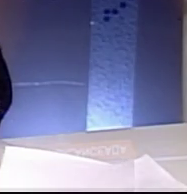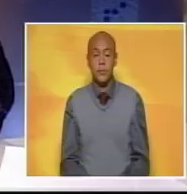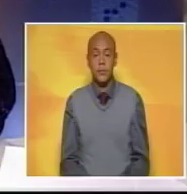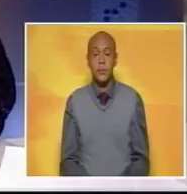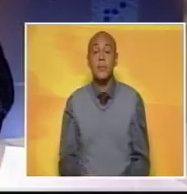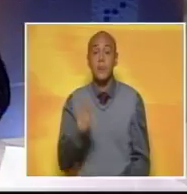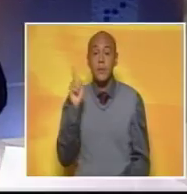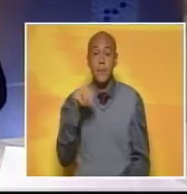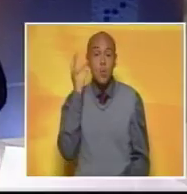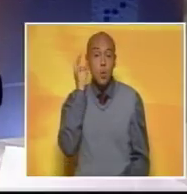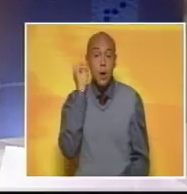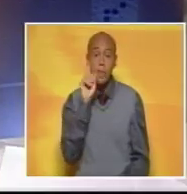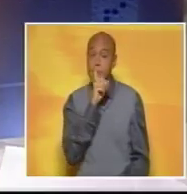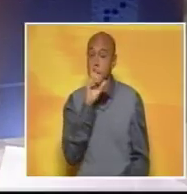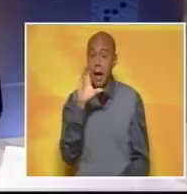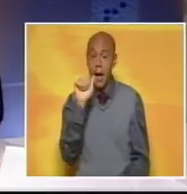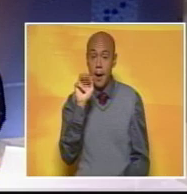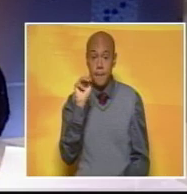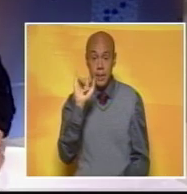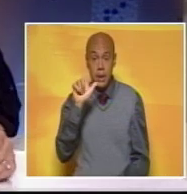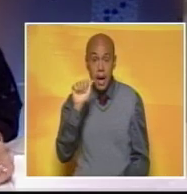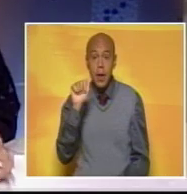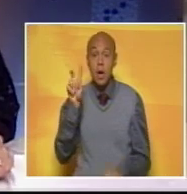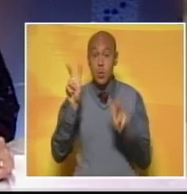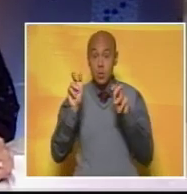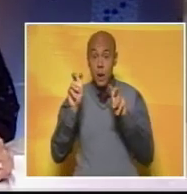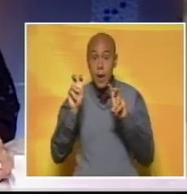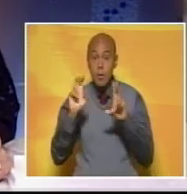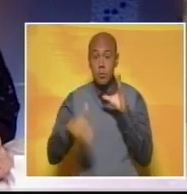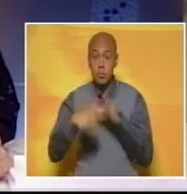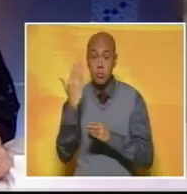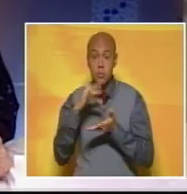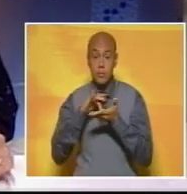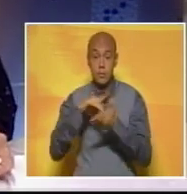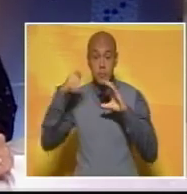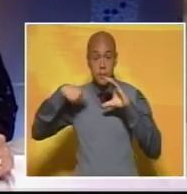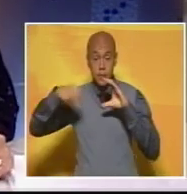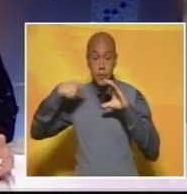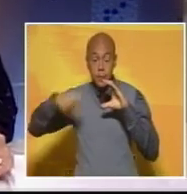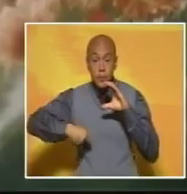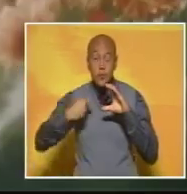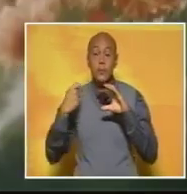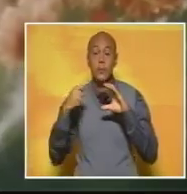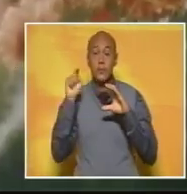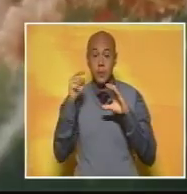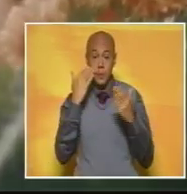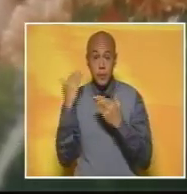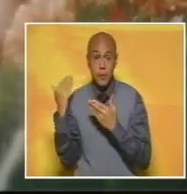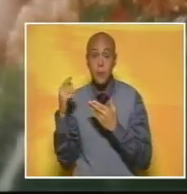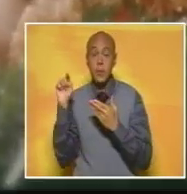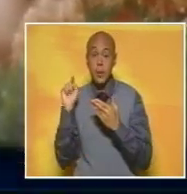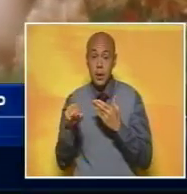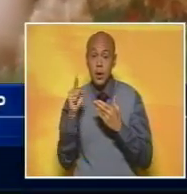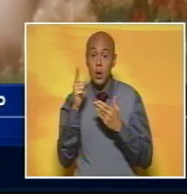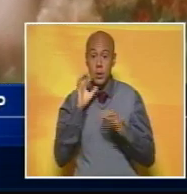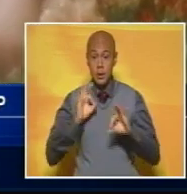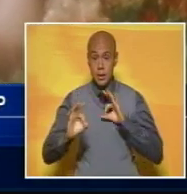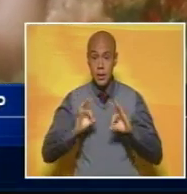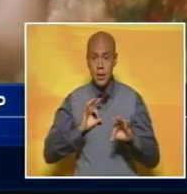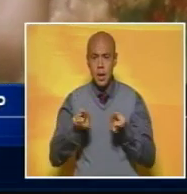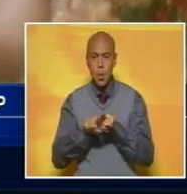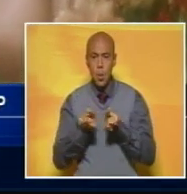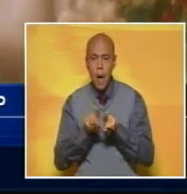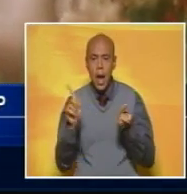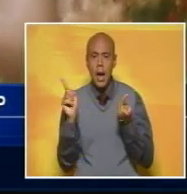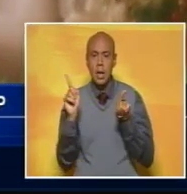Y Camila Cabello estrenará un nuevo videoclip promocional titulado Living Proof. En el actual personifica a una ninfa